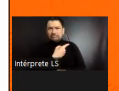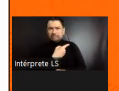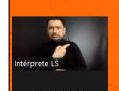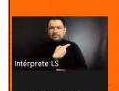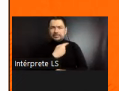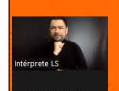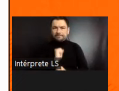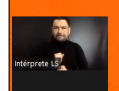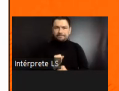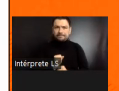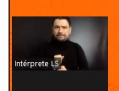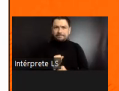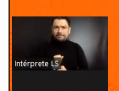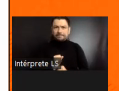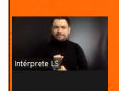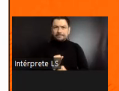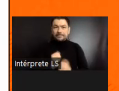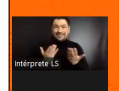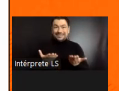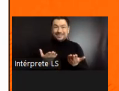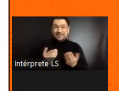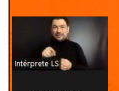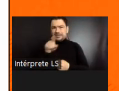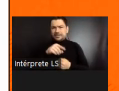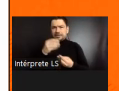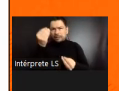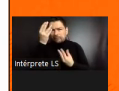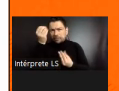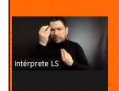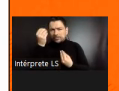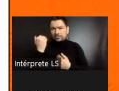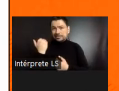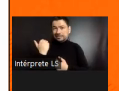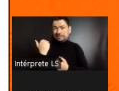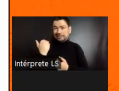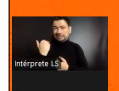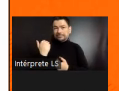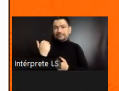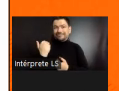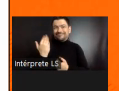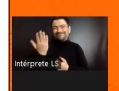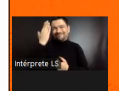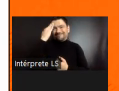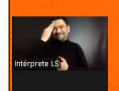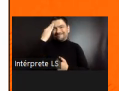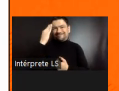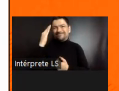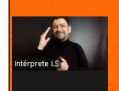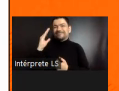Seguramente han escuchado los más recientes de Libia y Marruecos, que son